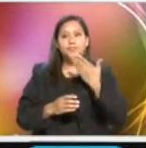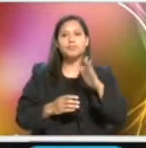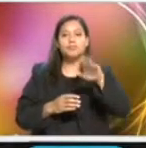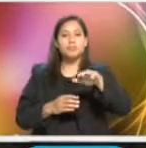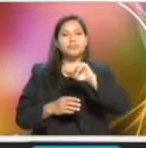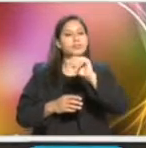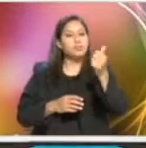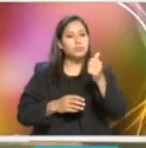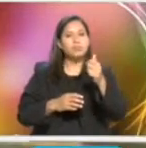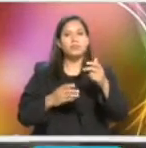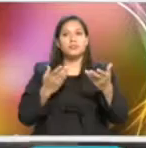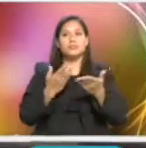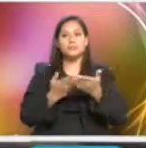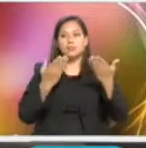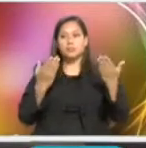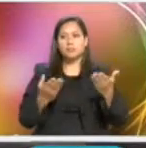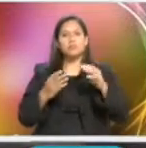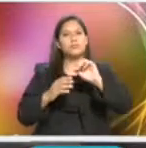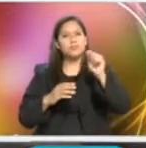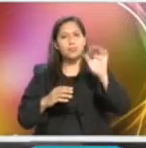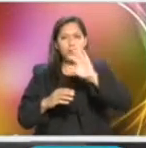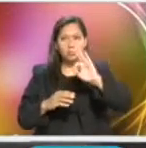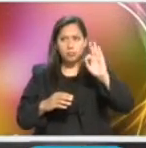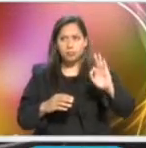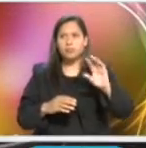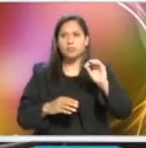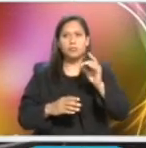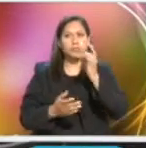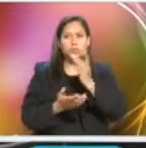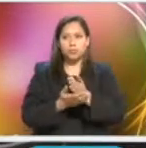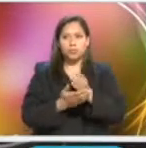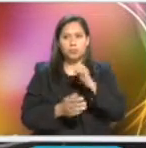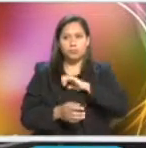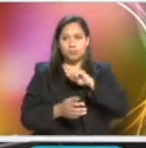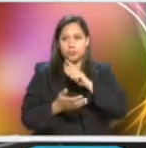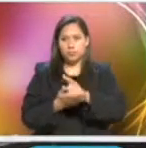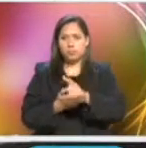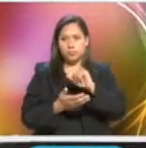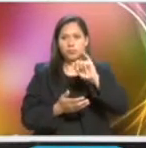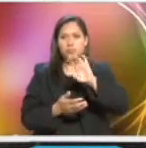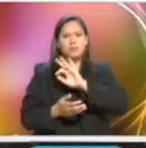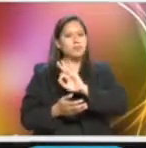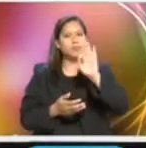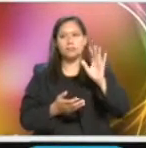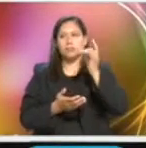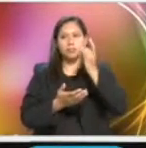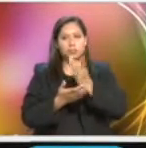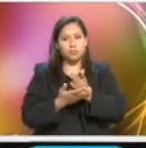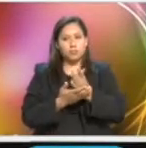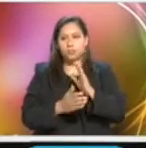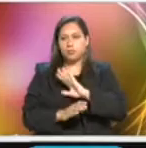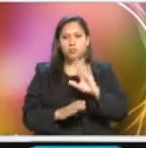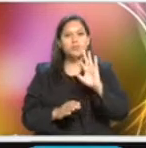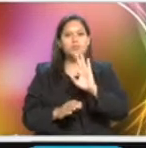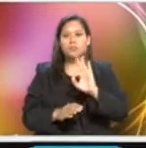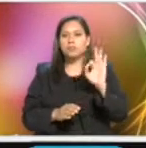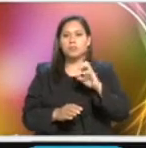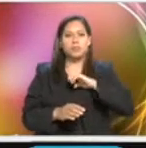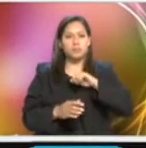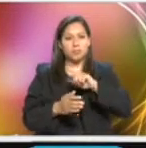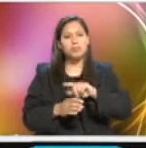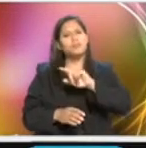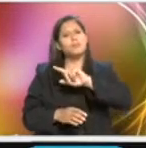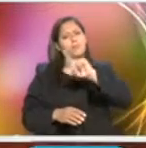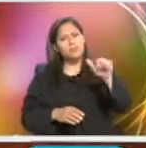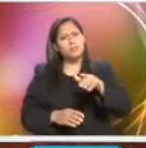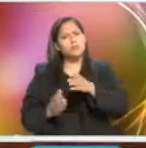la otra se van a presentar en otras fechas o solamente es esta exclusiva? Es una fecha única. Es una fecha única. Posteriormente va a